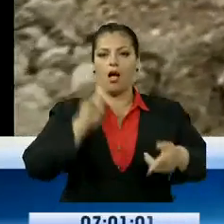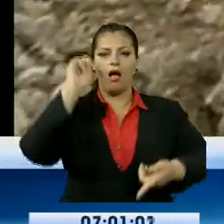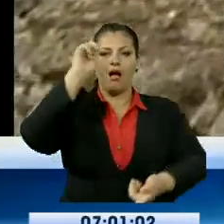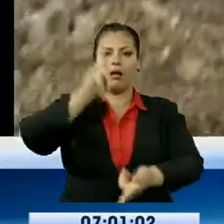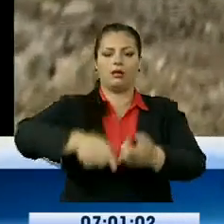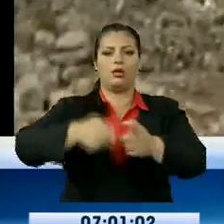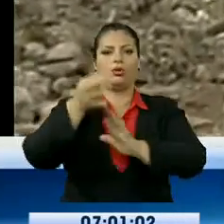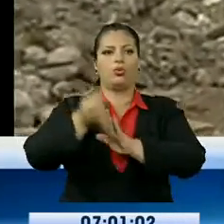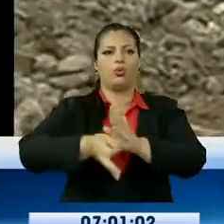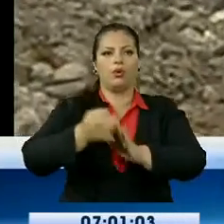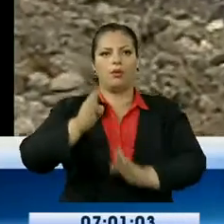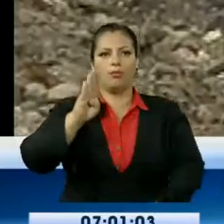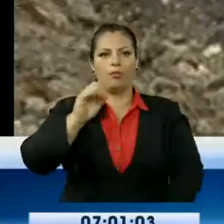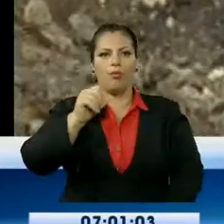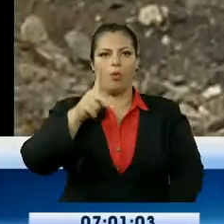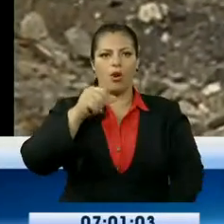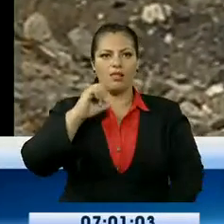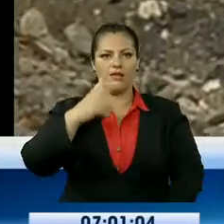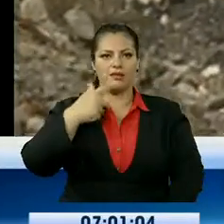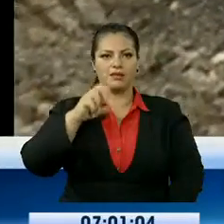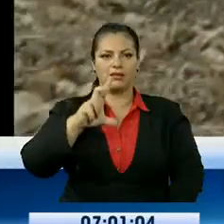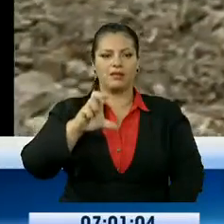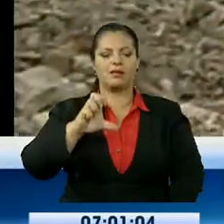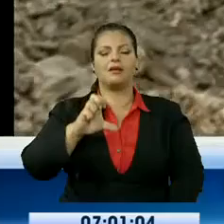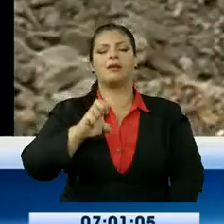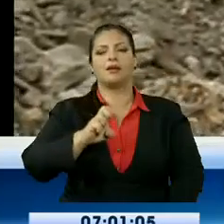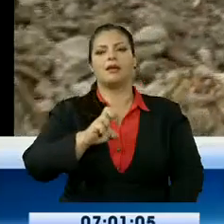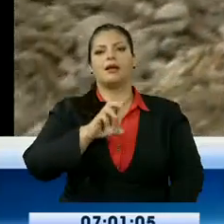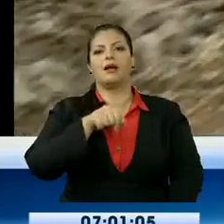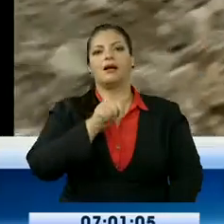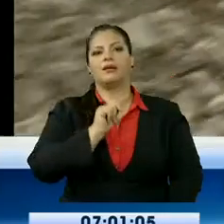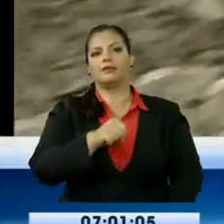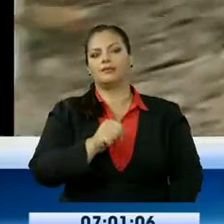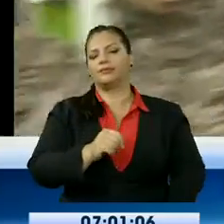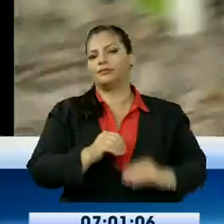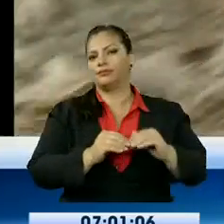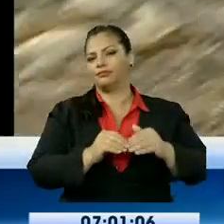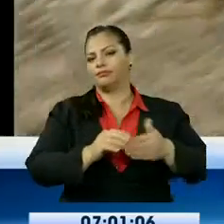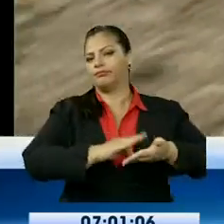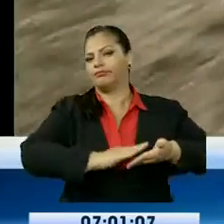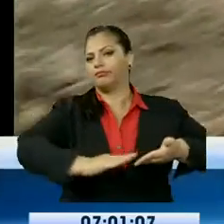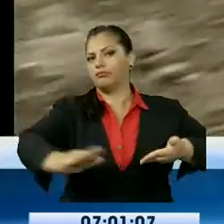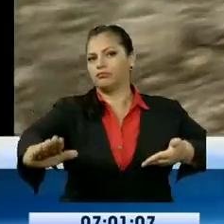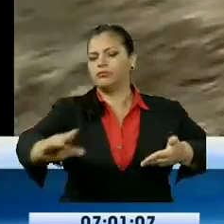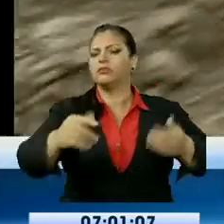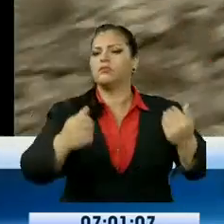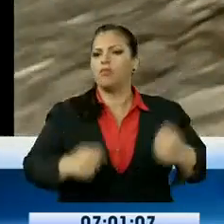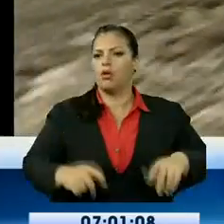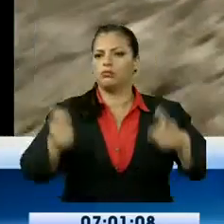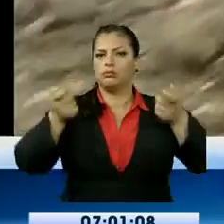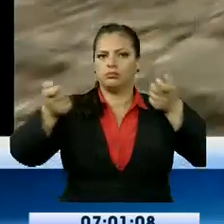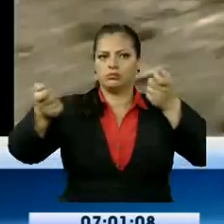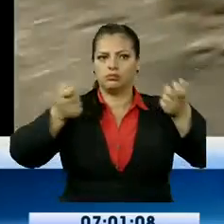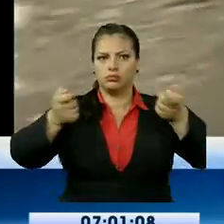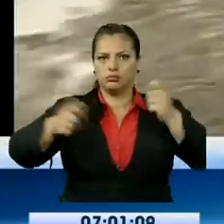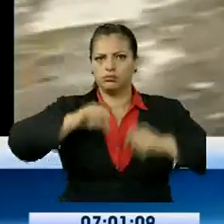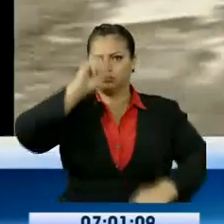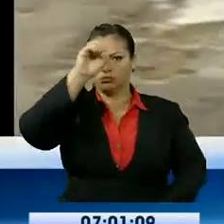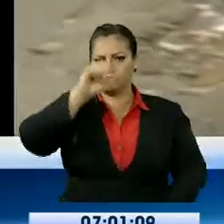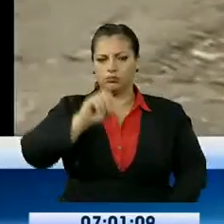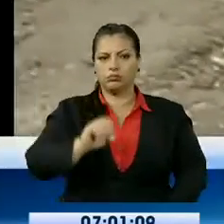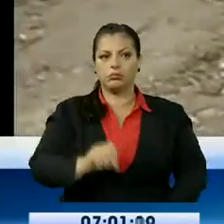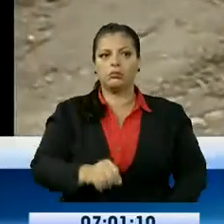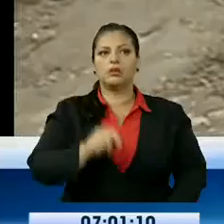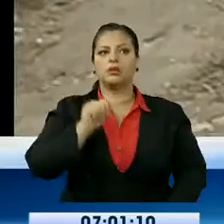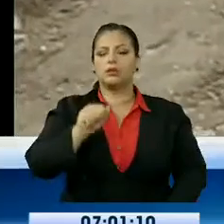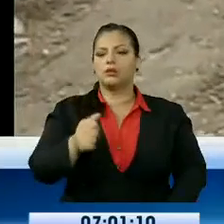aquí unos semáforos, una semaforización. La idea es que el tráfico sea igual de fluido, que haya la misma posibilidad, pero con un distribuidor